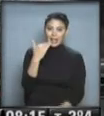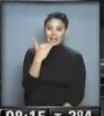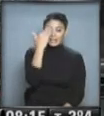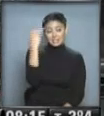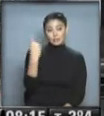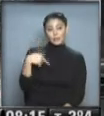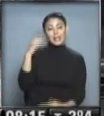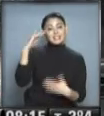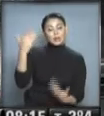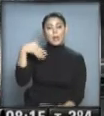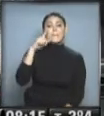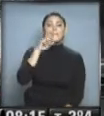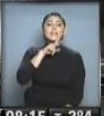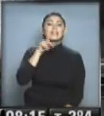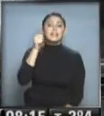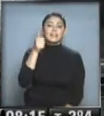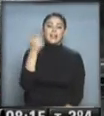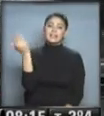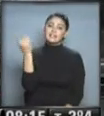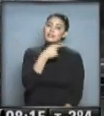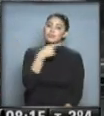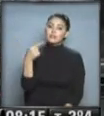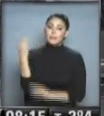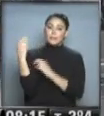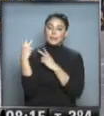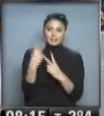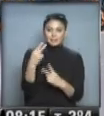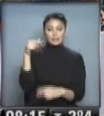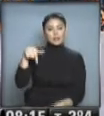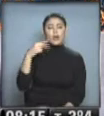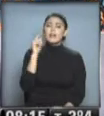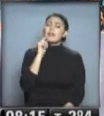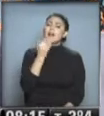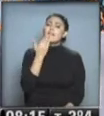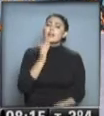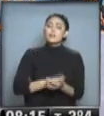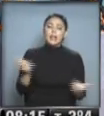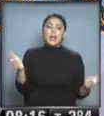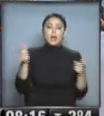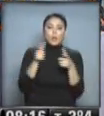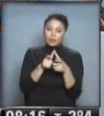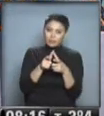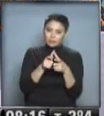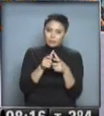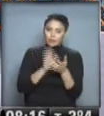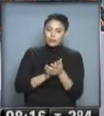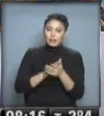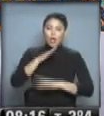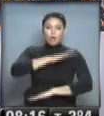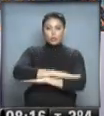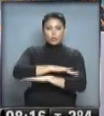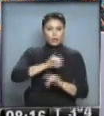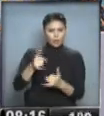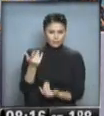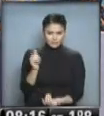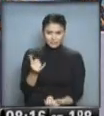saludamos a mirta goldberg nos visita como todas las semanas hoy mientras nos estás hablando de un encuentro sobre conducta juvenil